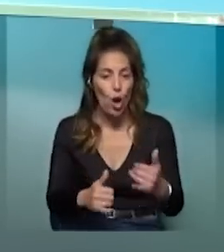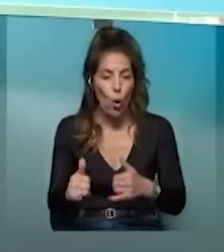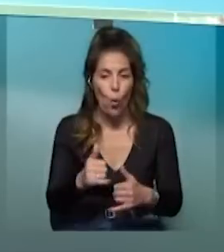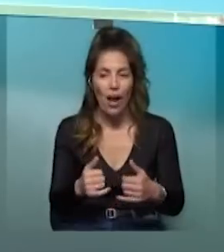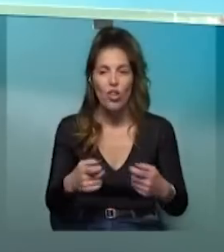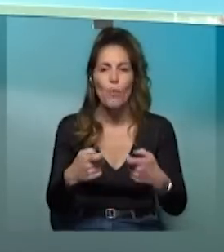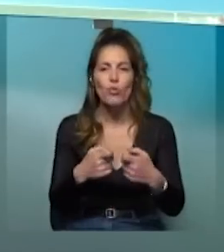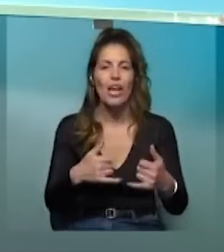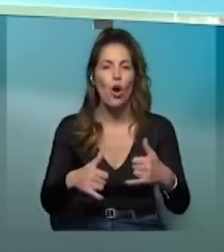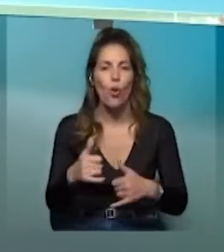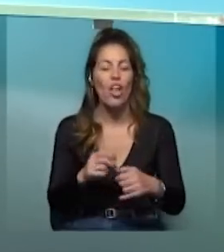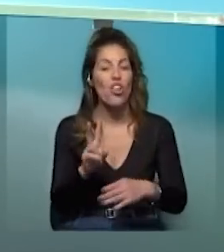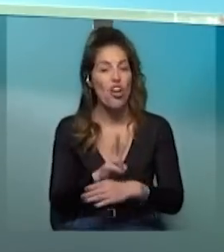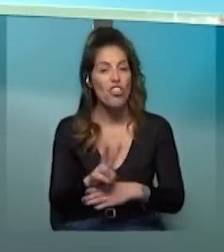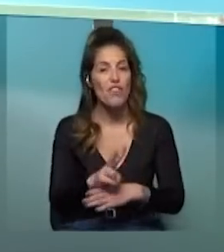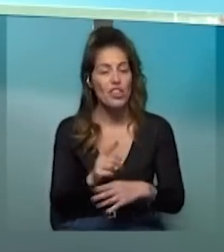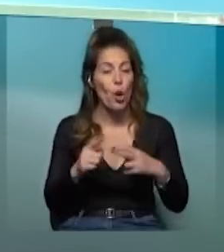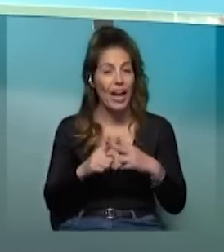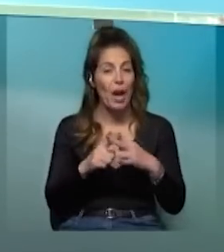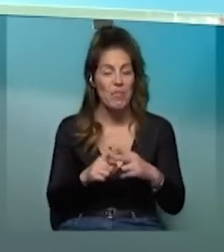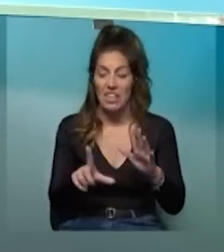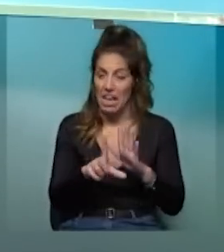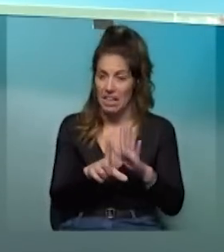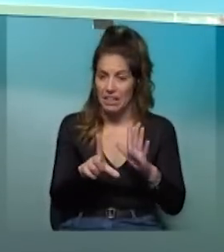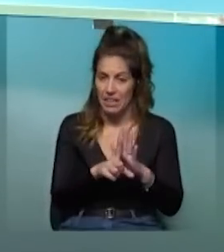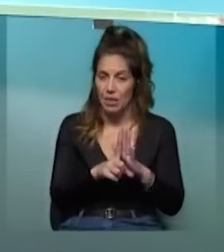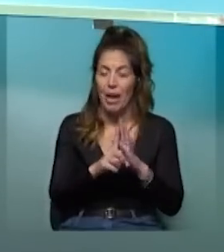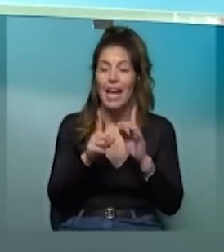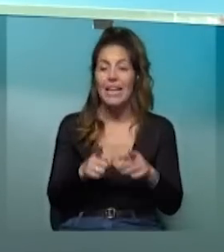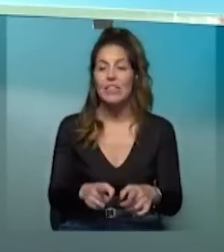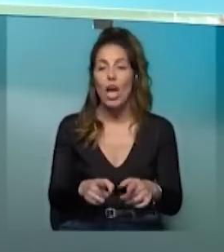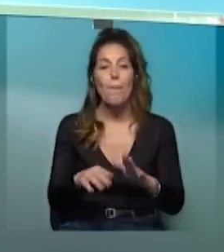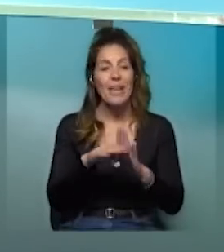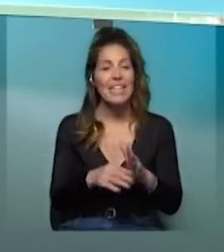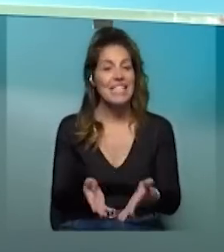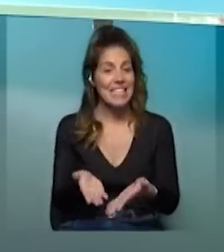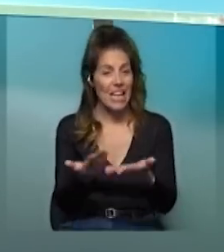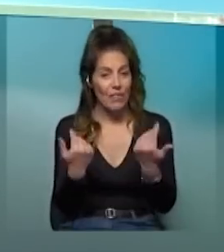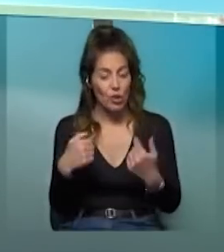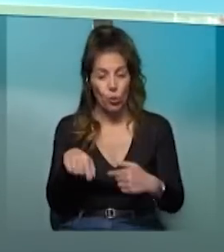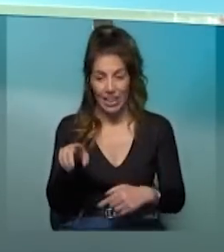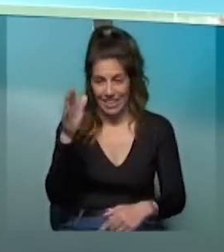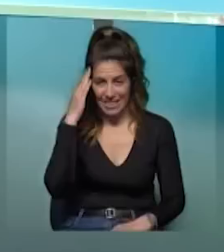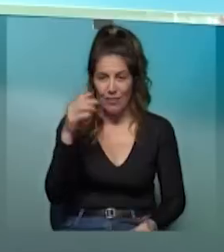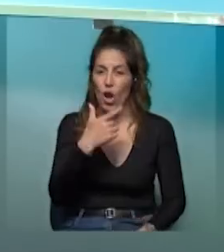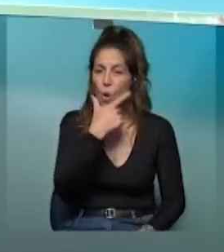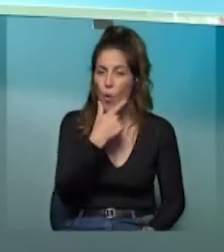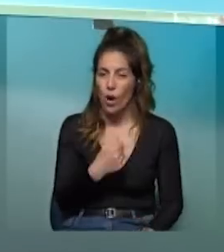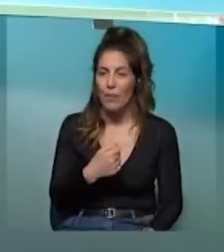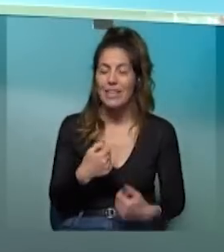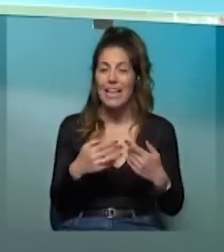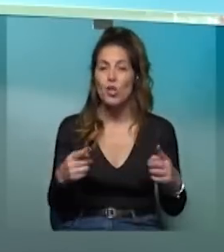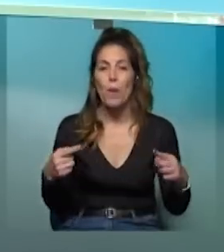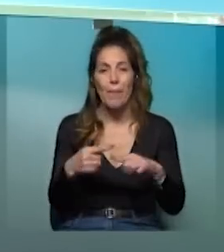la mutual y lo defendió como una herramienta legítima sí efectivamente esto Esta medida se levantó ustedes saben este jueves que dio paso el